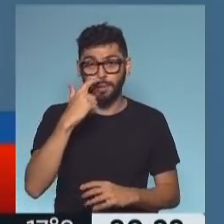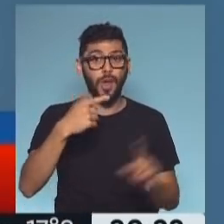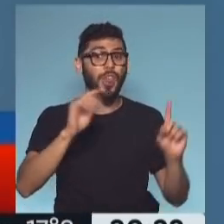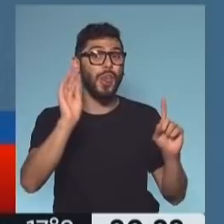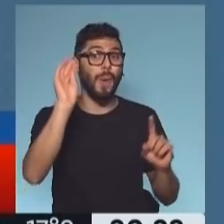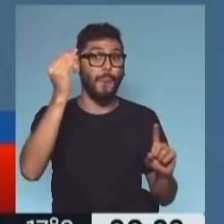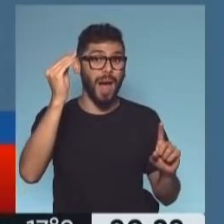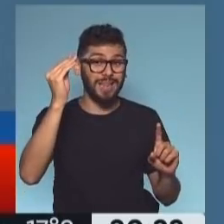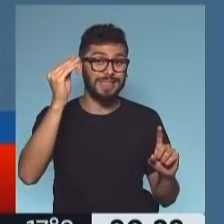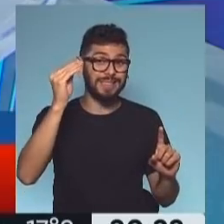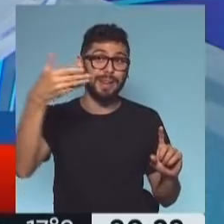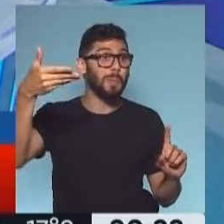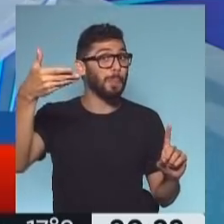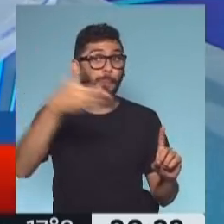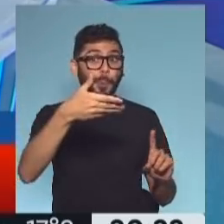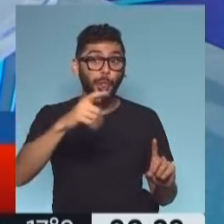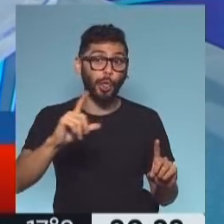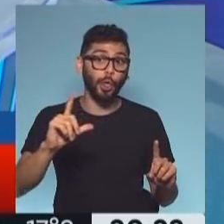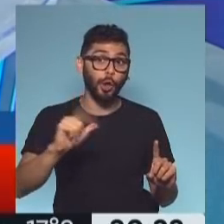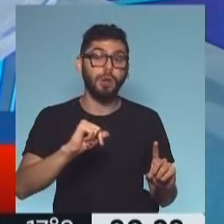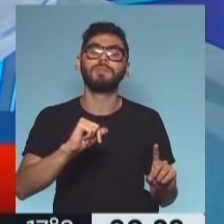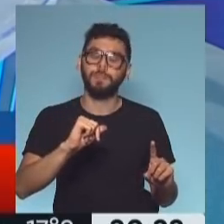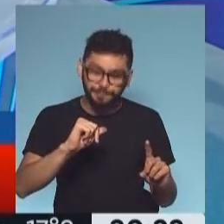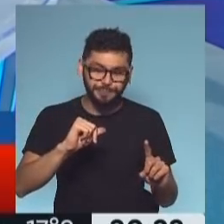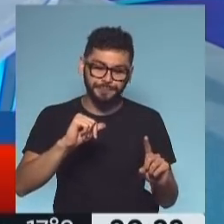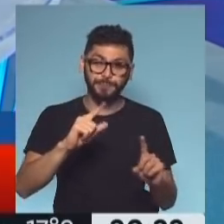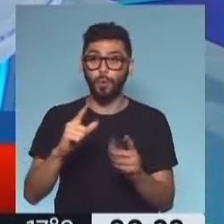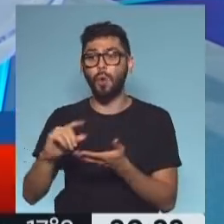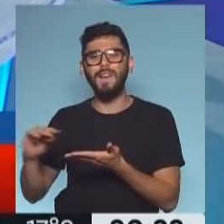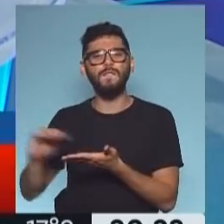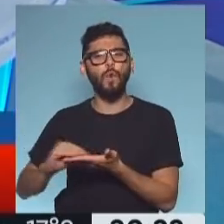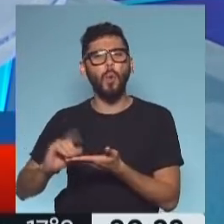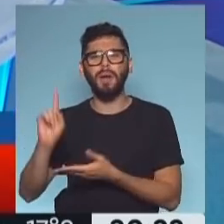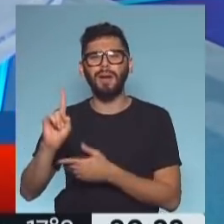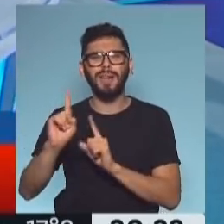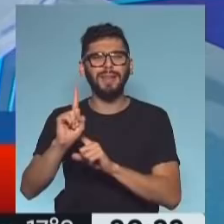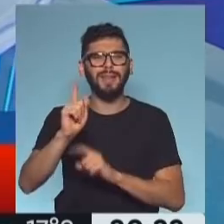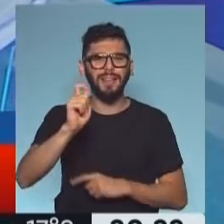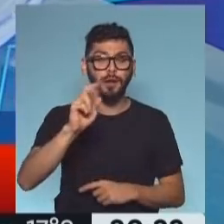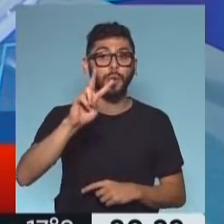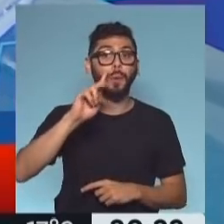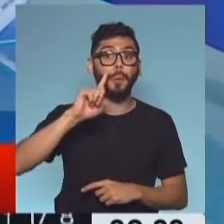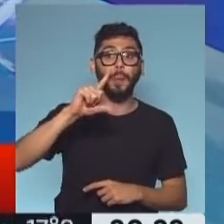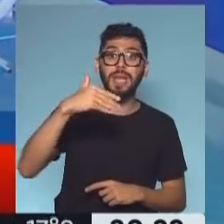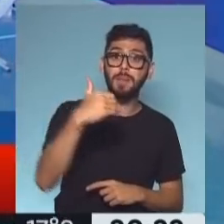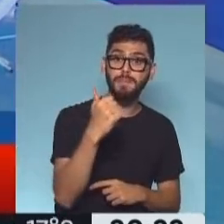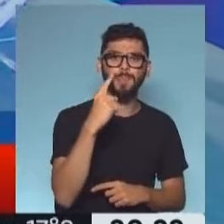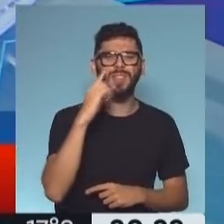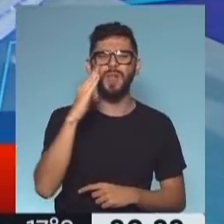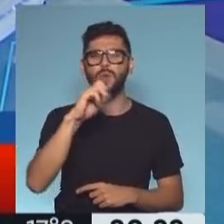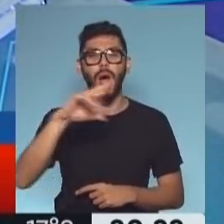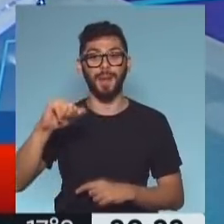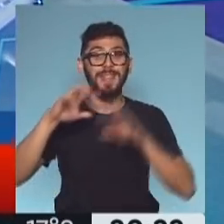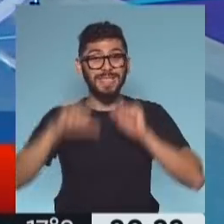Brasil, nos podemos dar una idea de lo que podrían hacer. Exactamente, reencauzarla. ¿No? La funcionaria que se puso esto al hombro es Vilma Ibarra, la secretaria de Legal y Técnica de